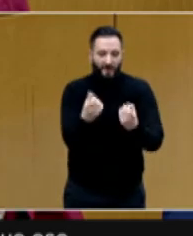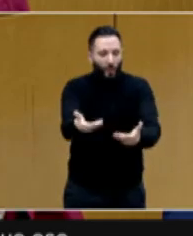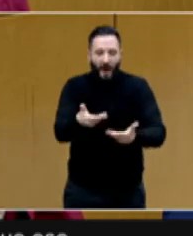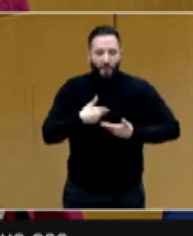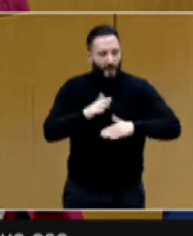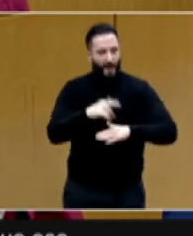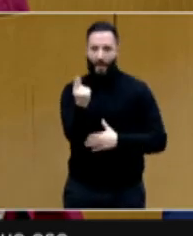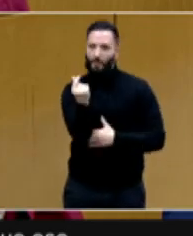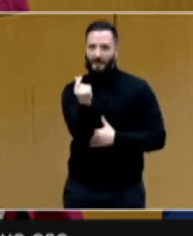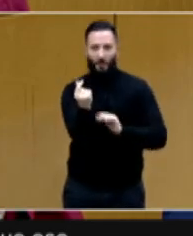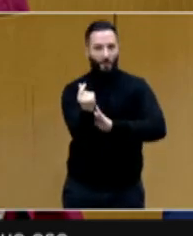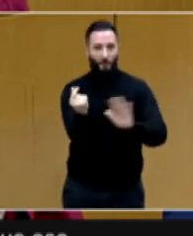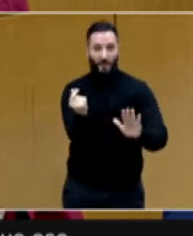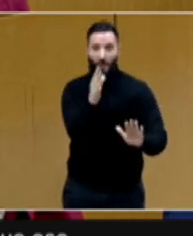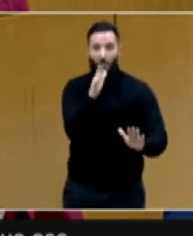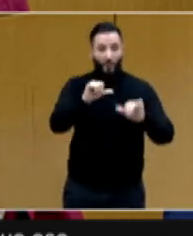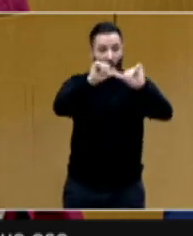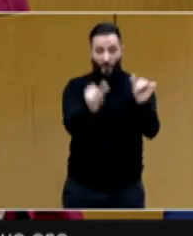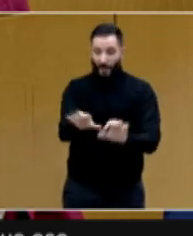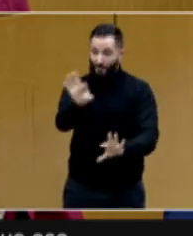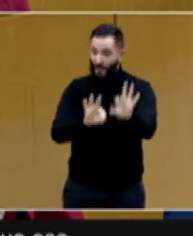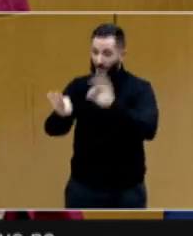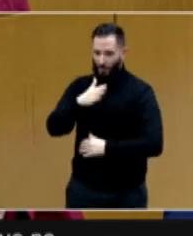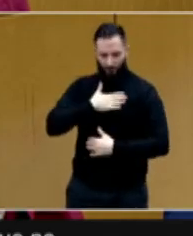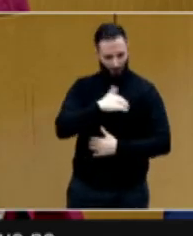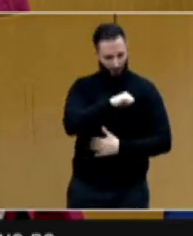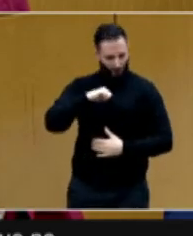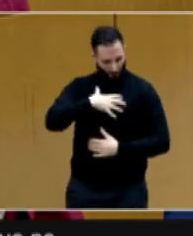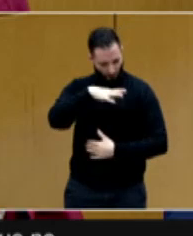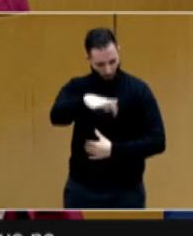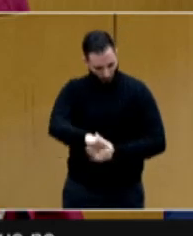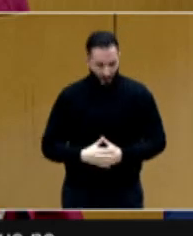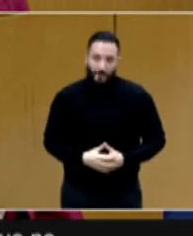porque las tomas de decisiones las puedo tomar yo